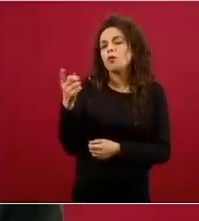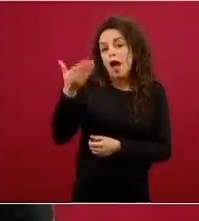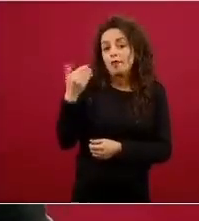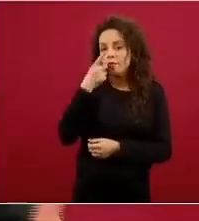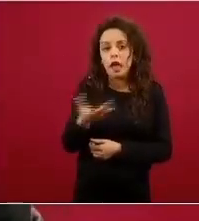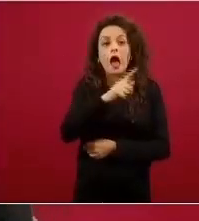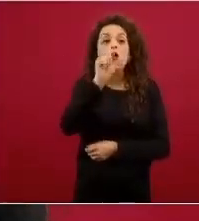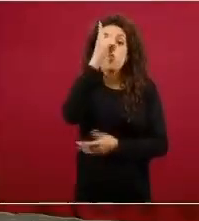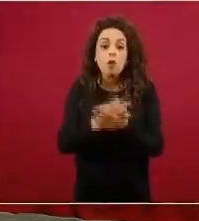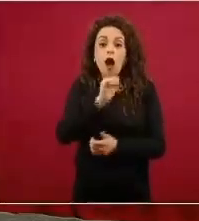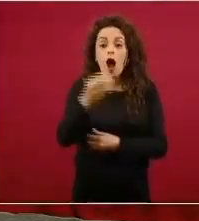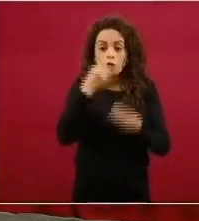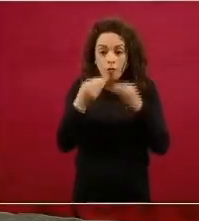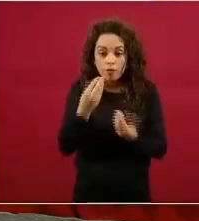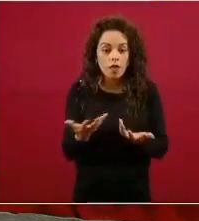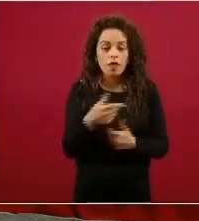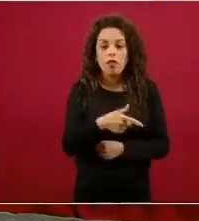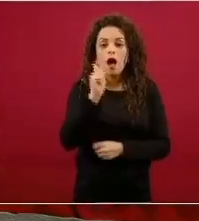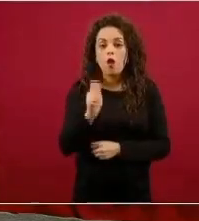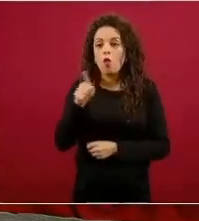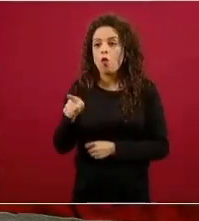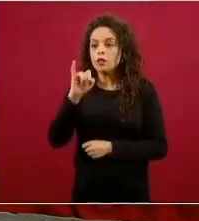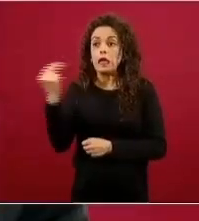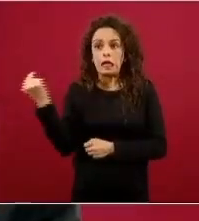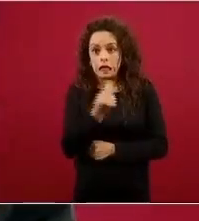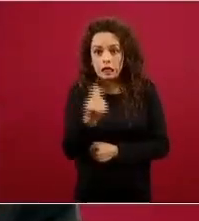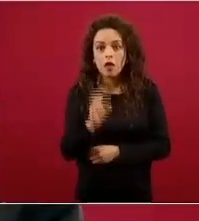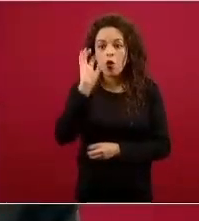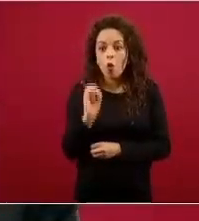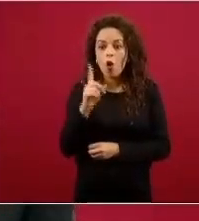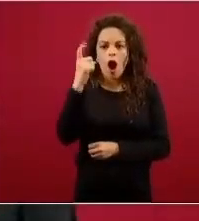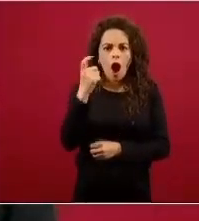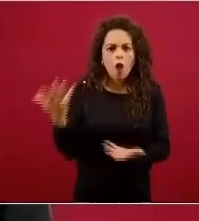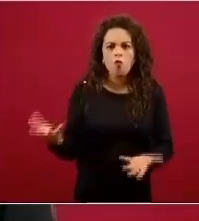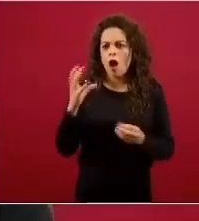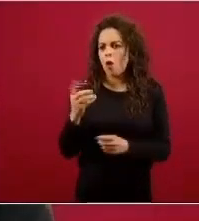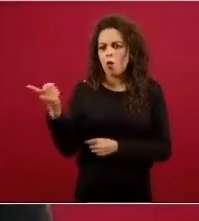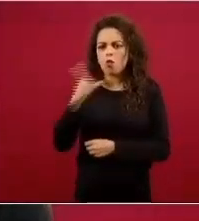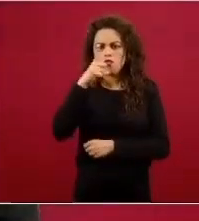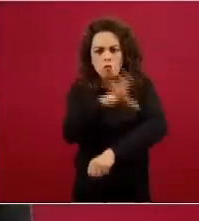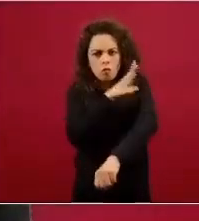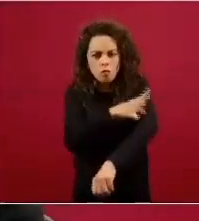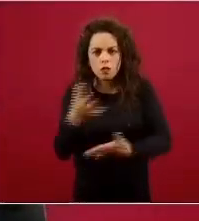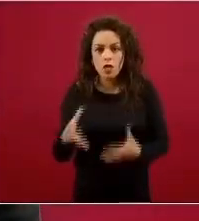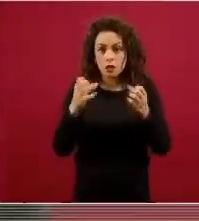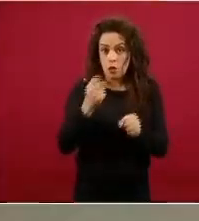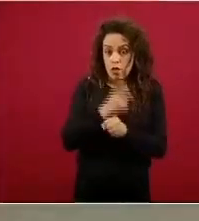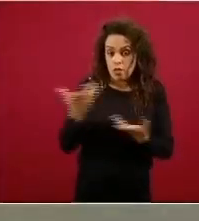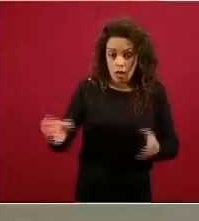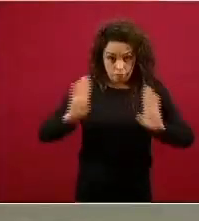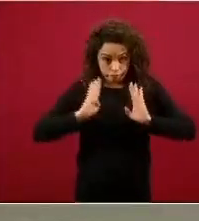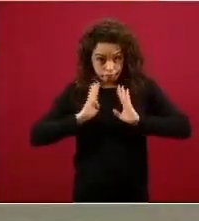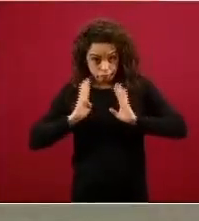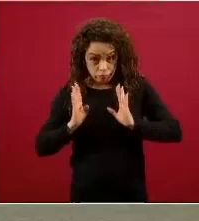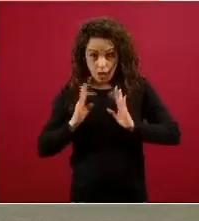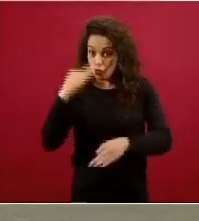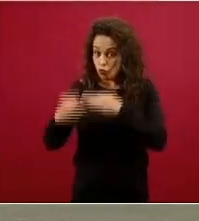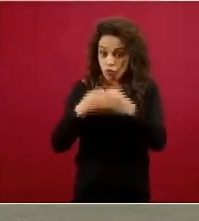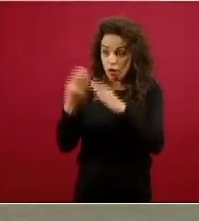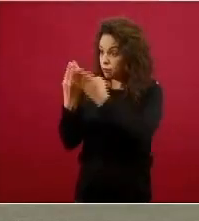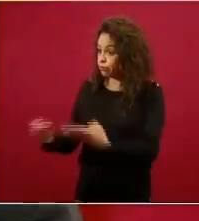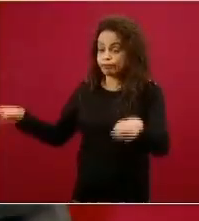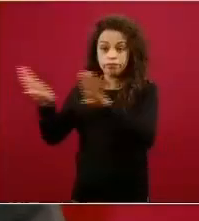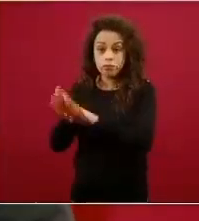la producción de alimentos y que los servicios públicos y el agua y el alcantarillado y la iluminación, la seguridad pública, el ejército, a su casa, a sus